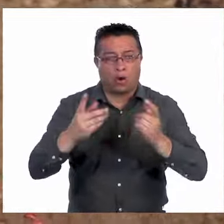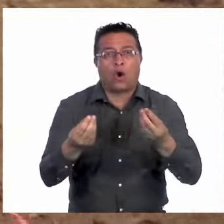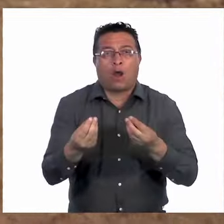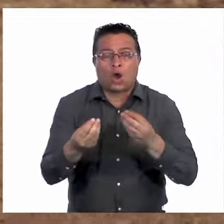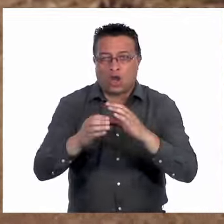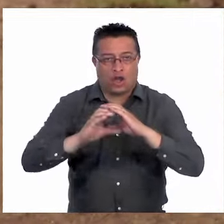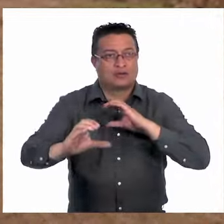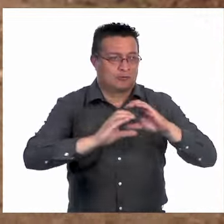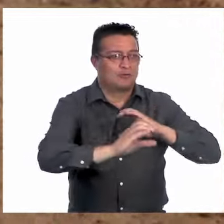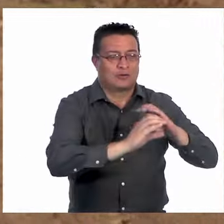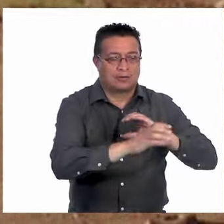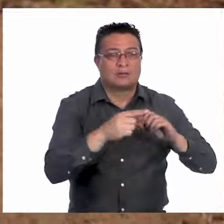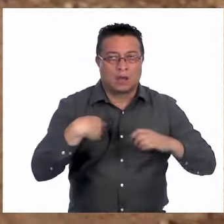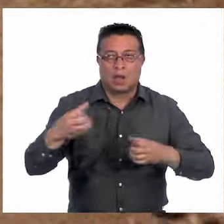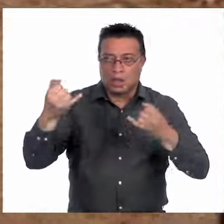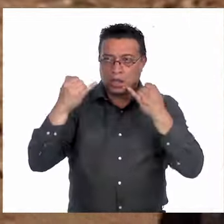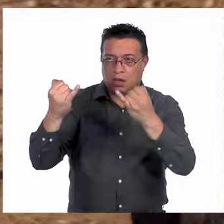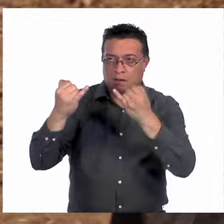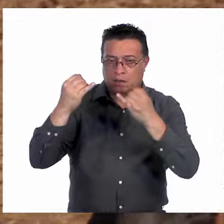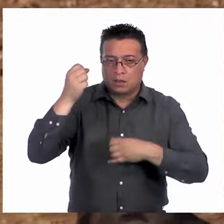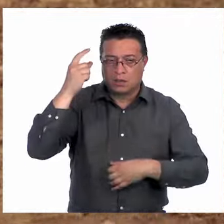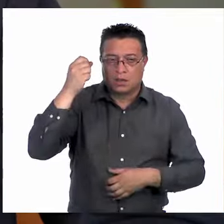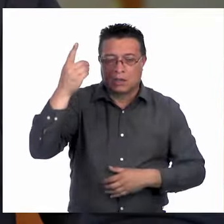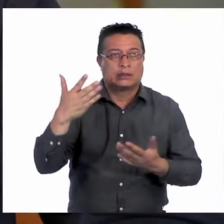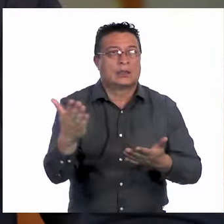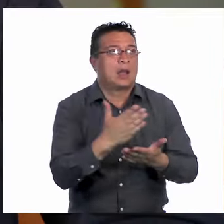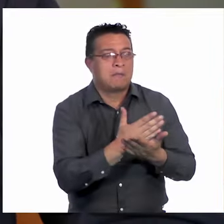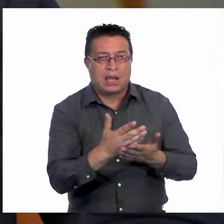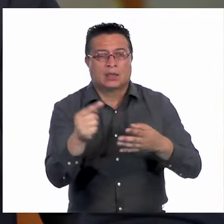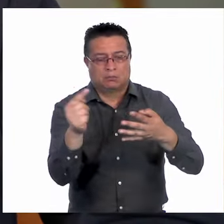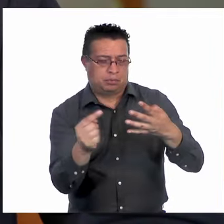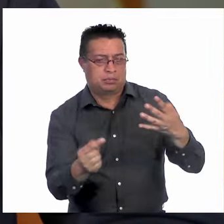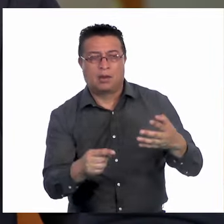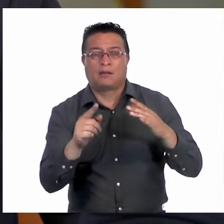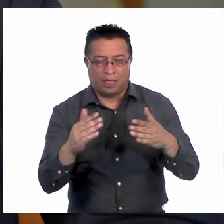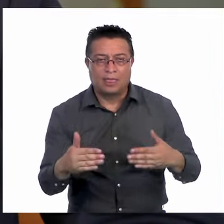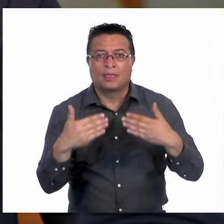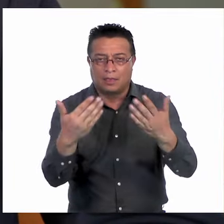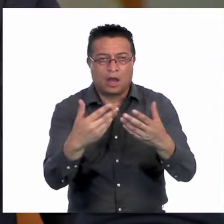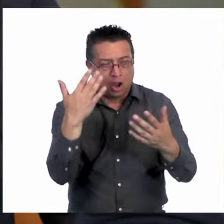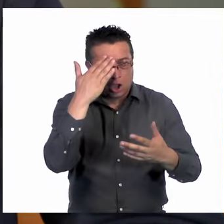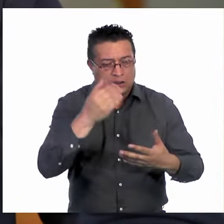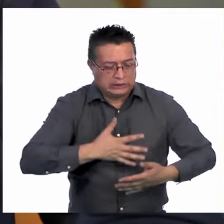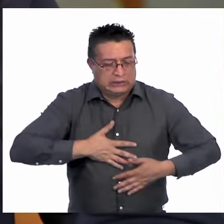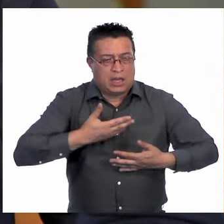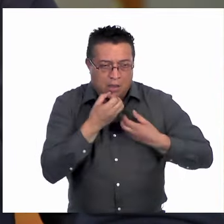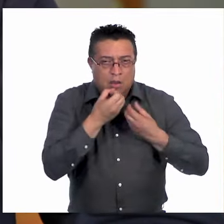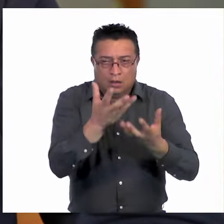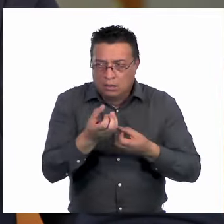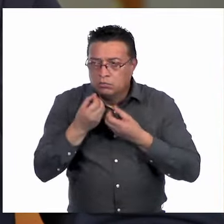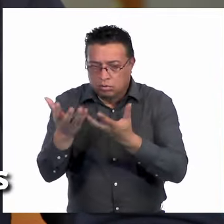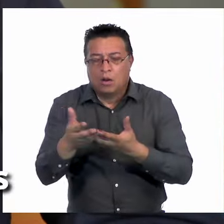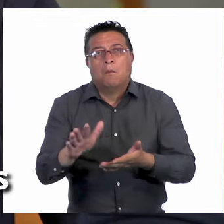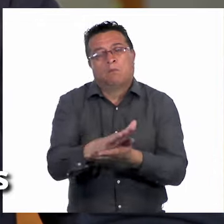comunicándose entre ellos mismos e informándose de lo que sucede y esas cosas, y darle a la gente a conocer lo que uno siente.